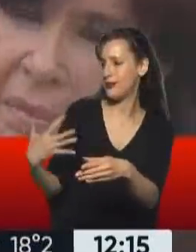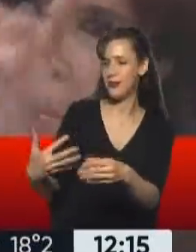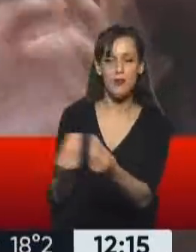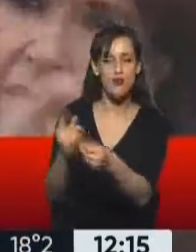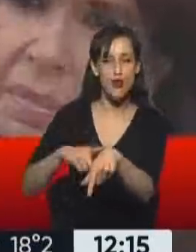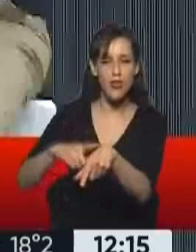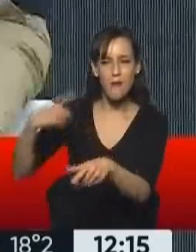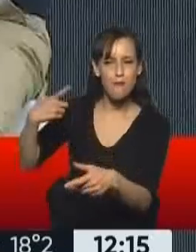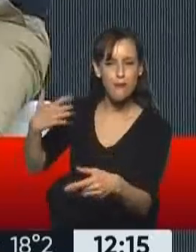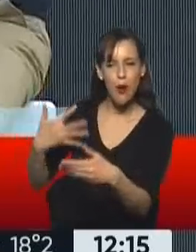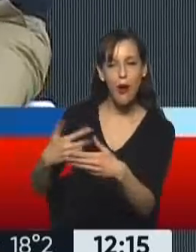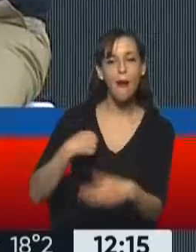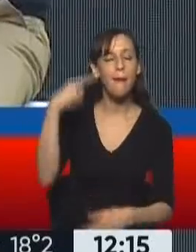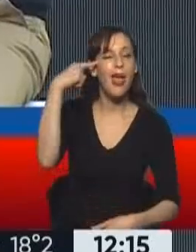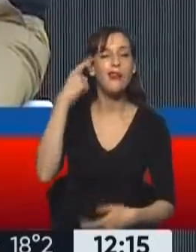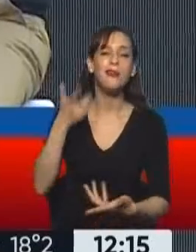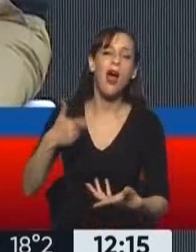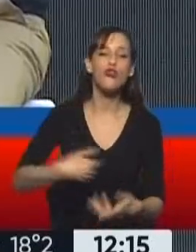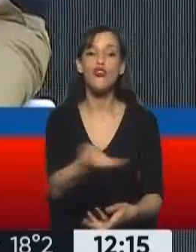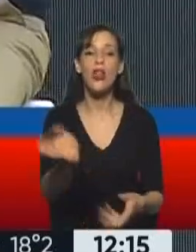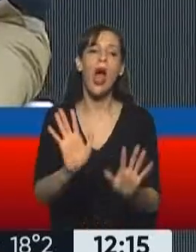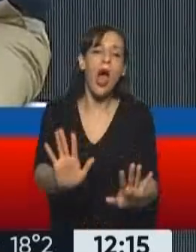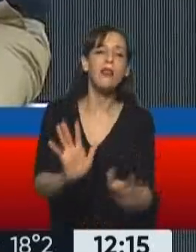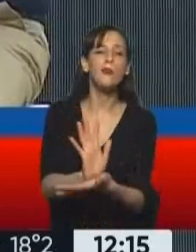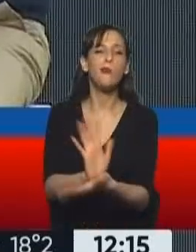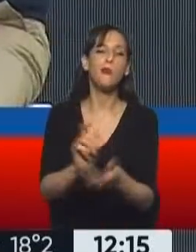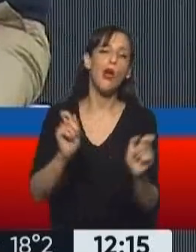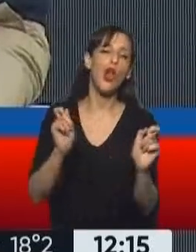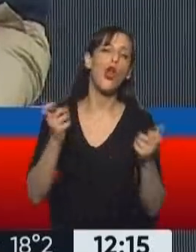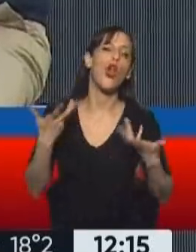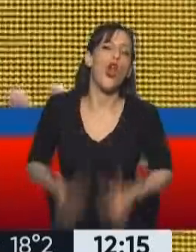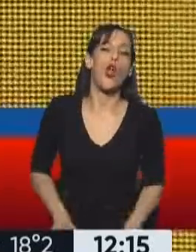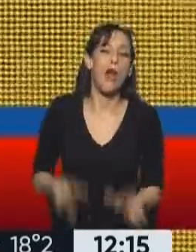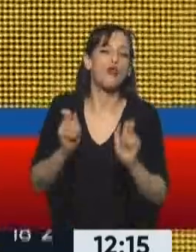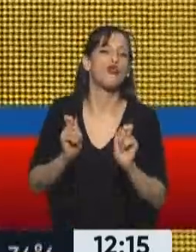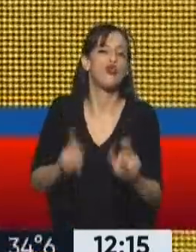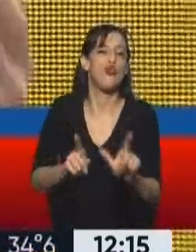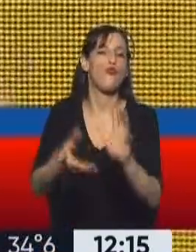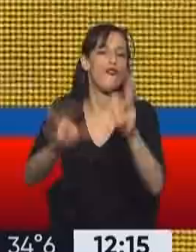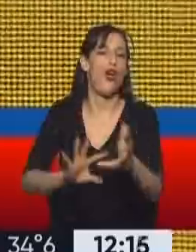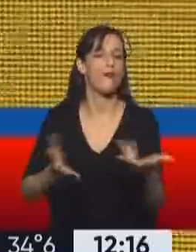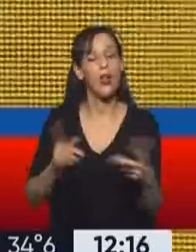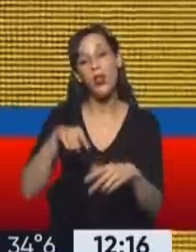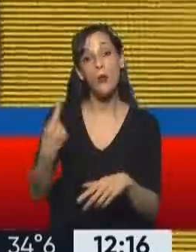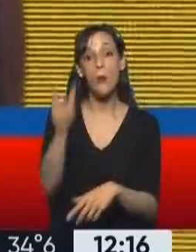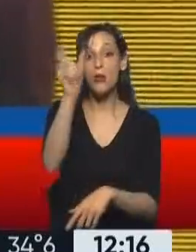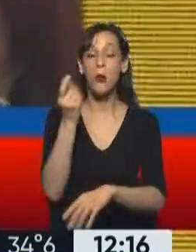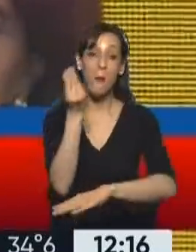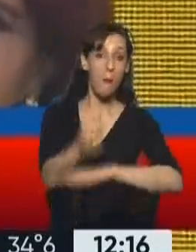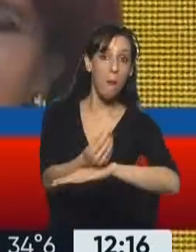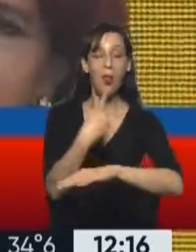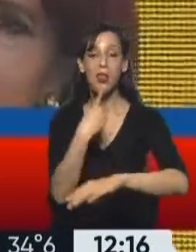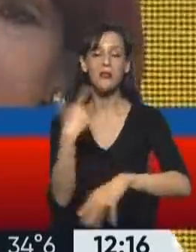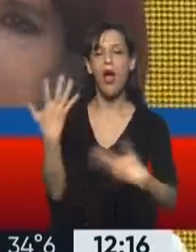nuestra sociedad y que venía alguien a vender espejitos de colores y a decirle que todo se iba a hacer mejor. Yo les